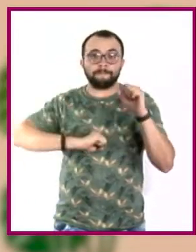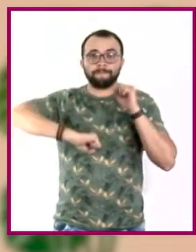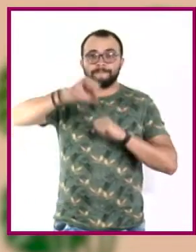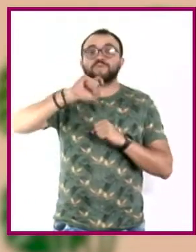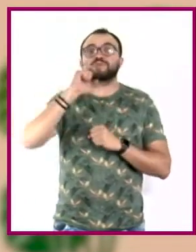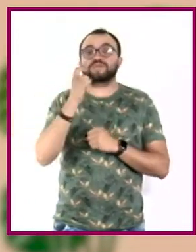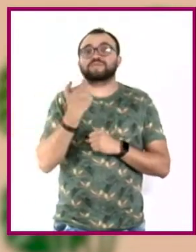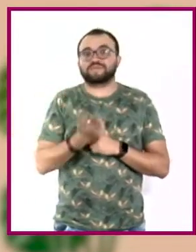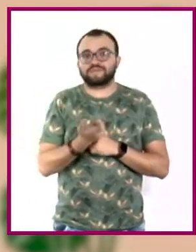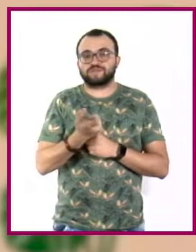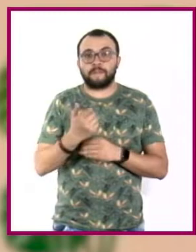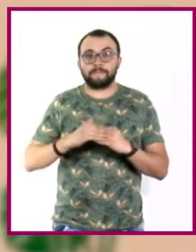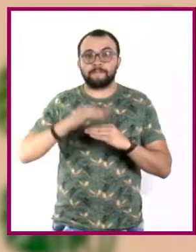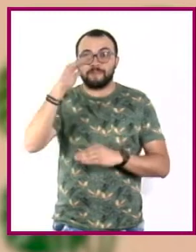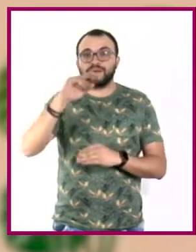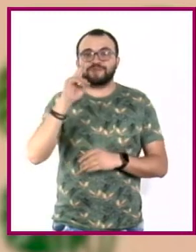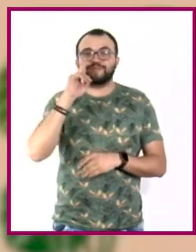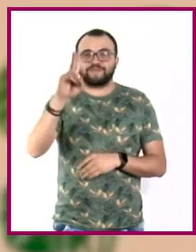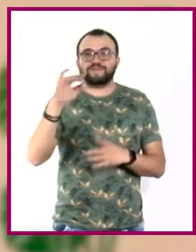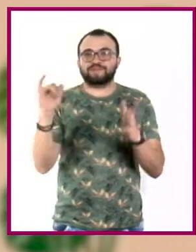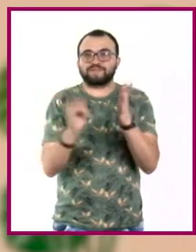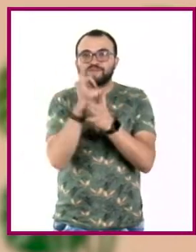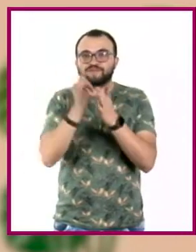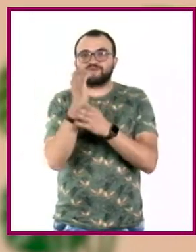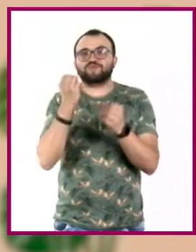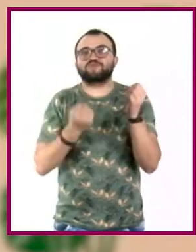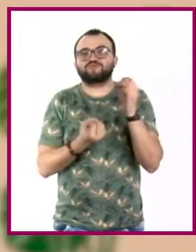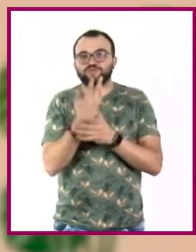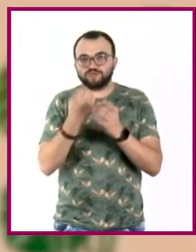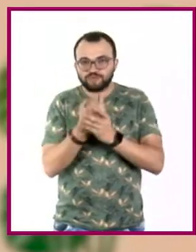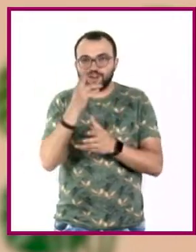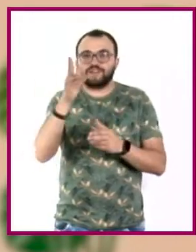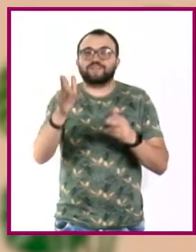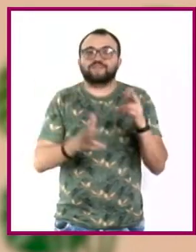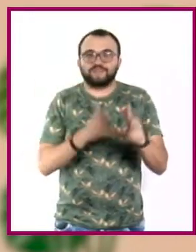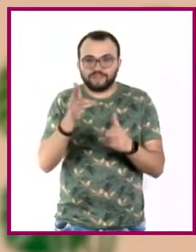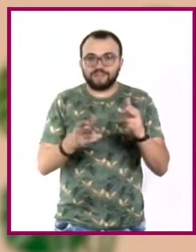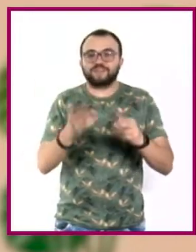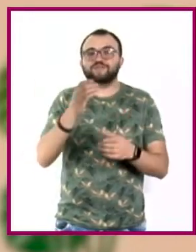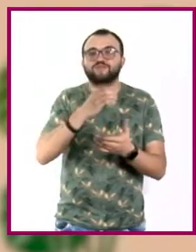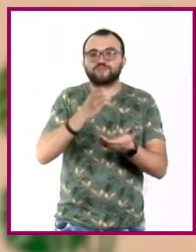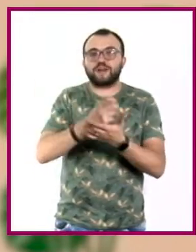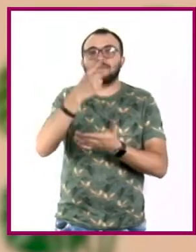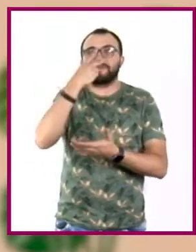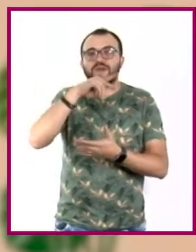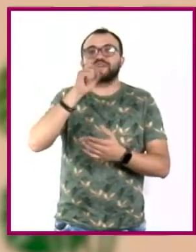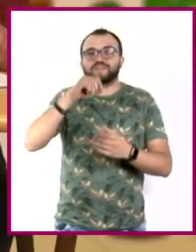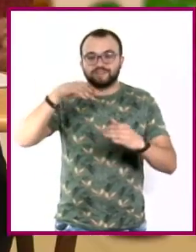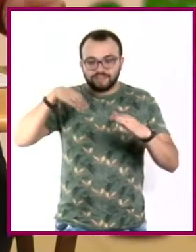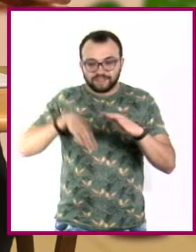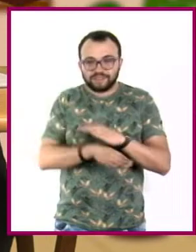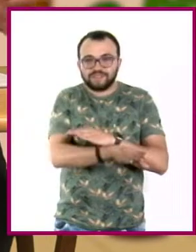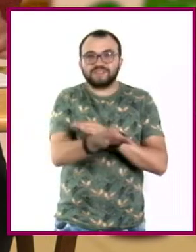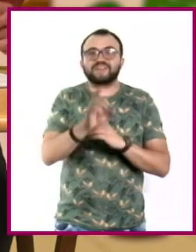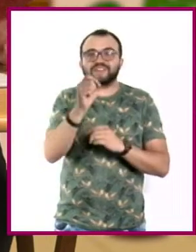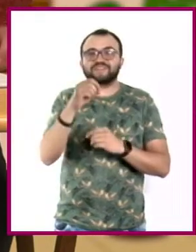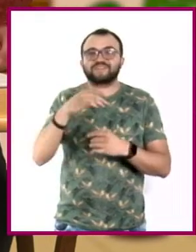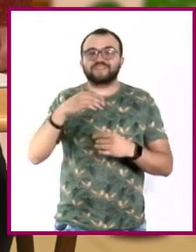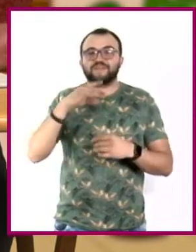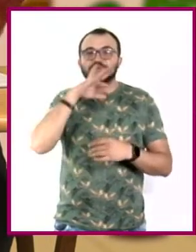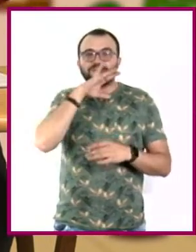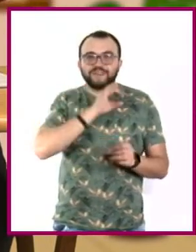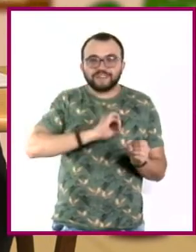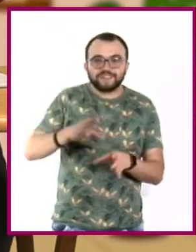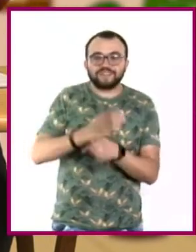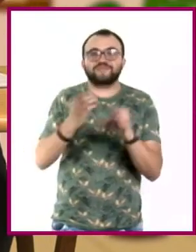la construcción de obras públicas. La red ferroviaria, el drenaje de la Ciudad de México, la red telegráfica y, en fin, un montón